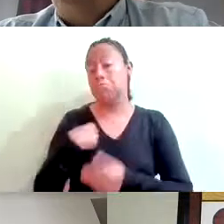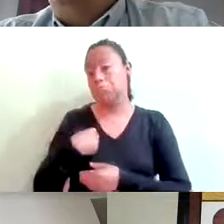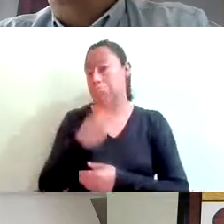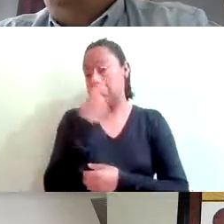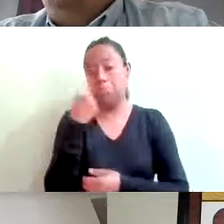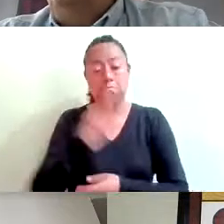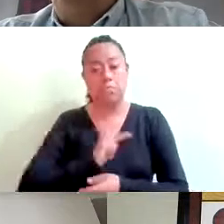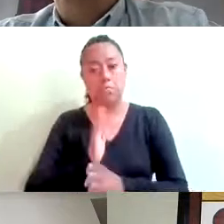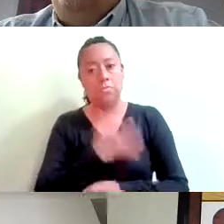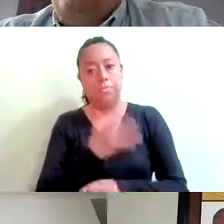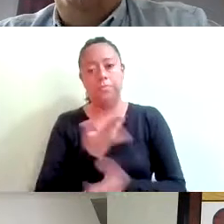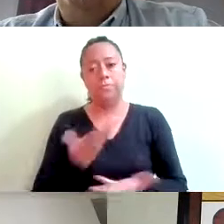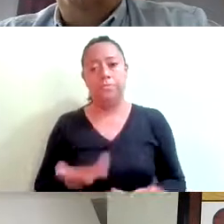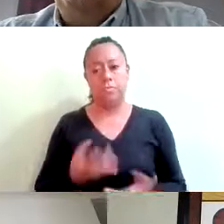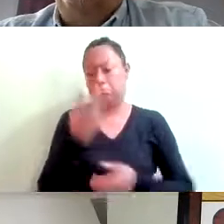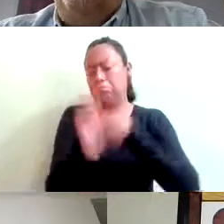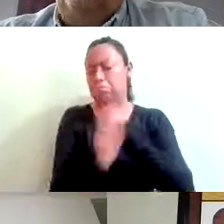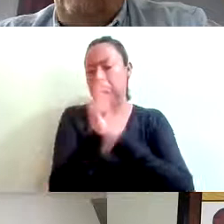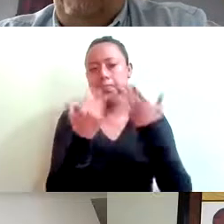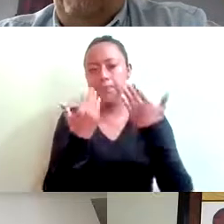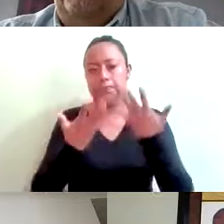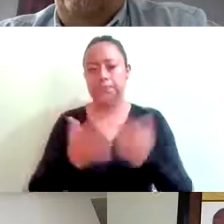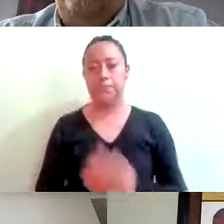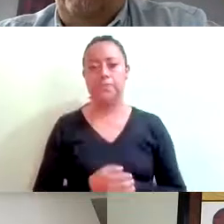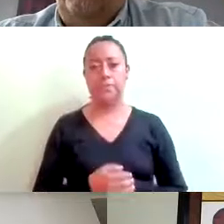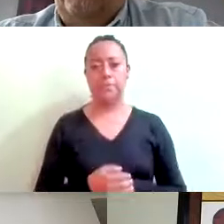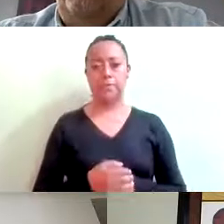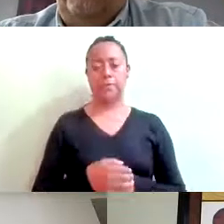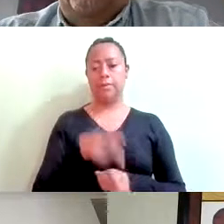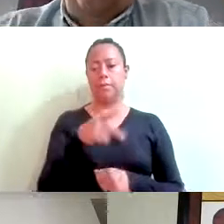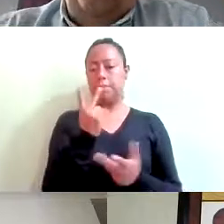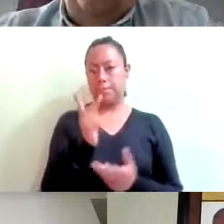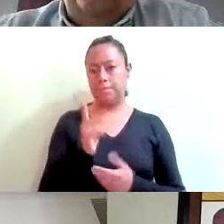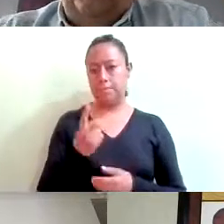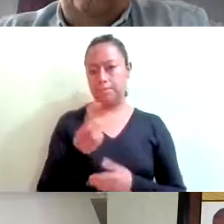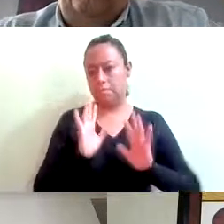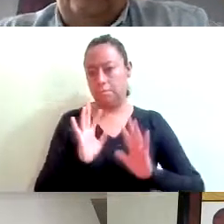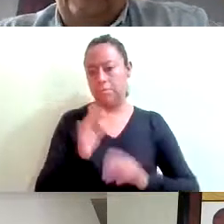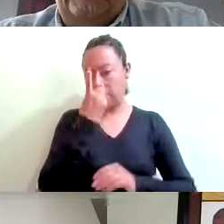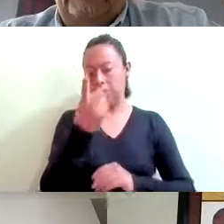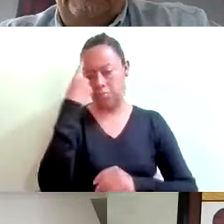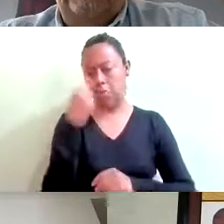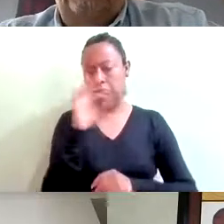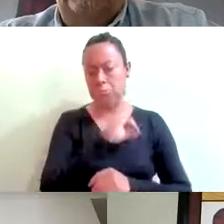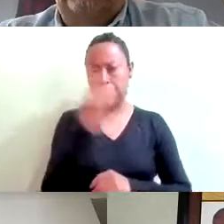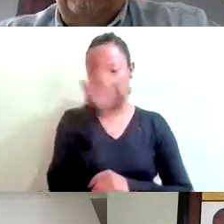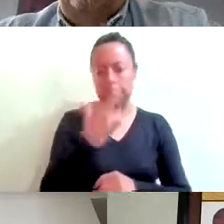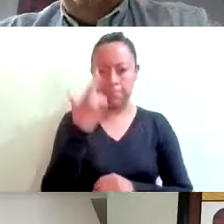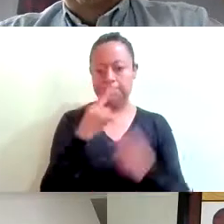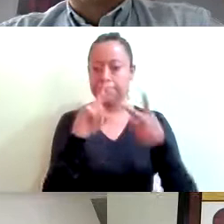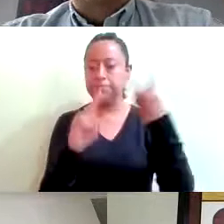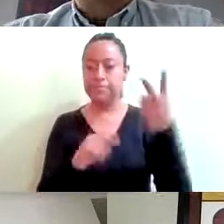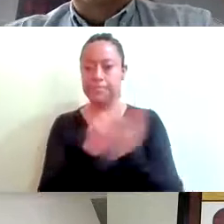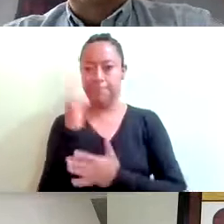tendrá ningún problema. Se los pido también para que le pudiéramos dar una revisión de cualquier forma. El segundo es